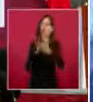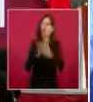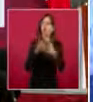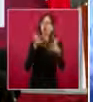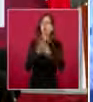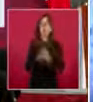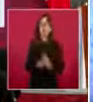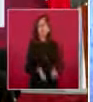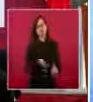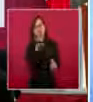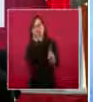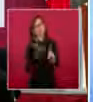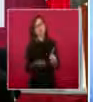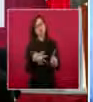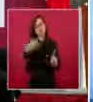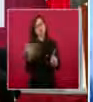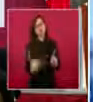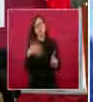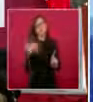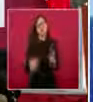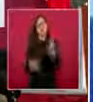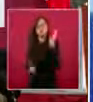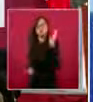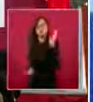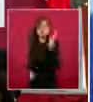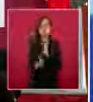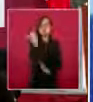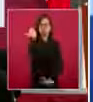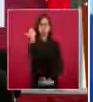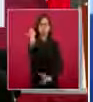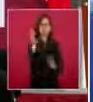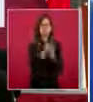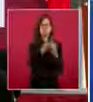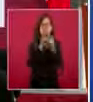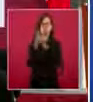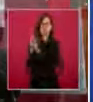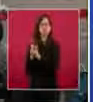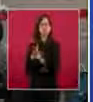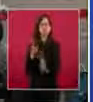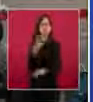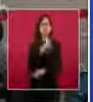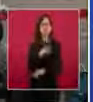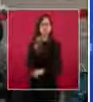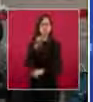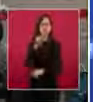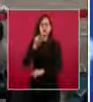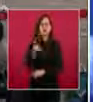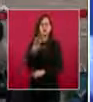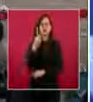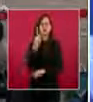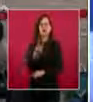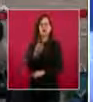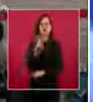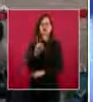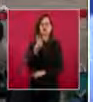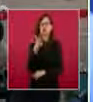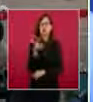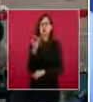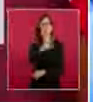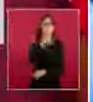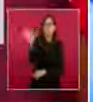hacía sensata la expectativa de que tuviera un descenso, pero esto no ocurría. Sin